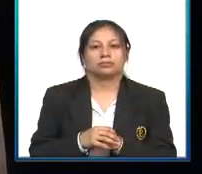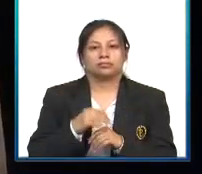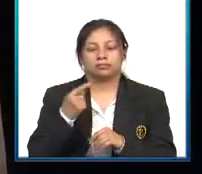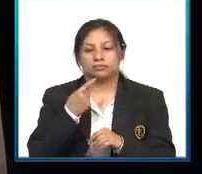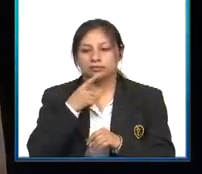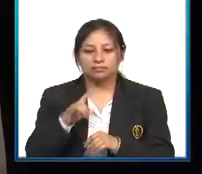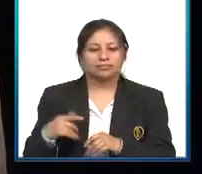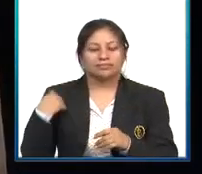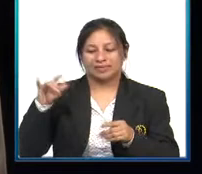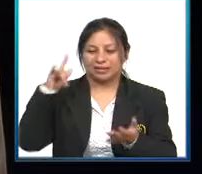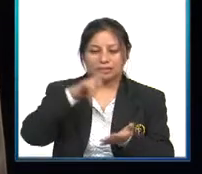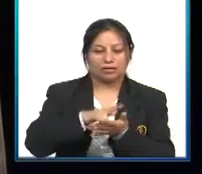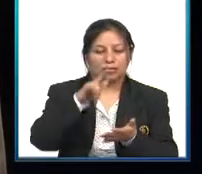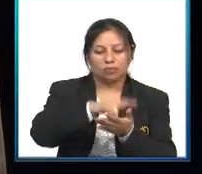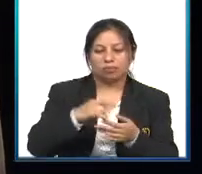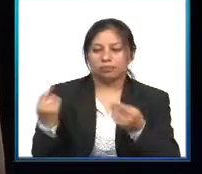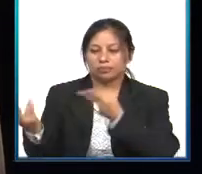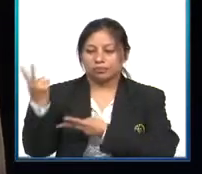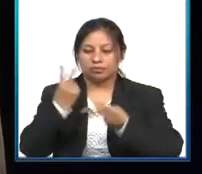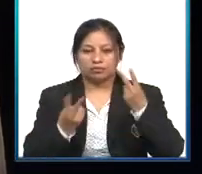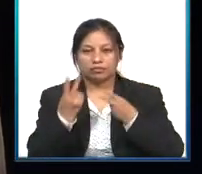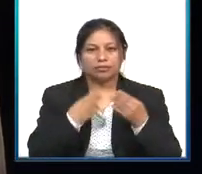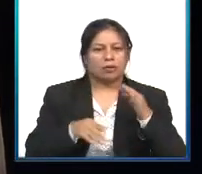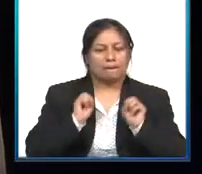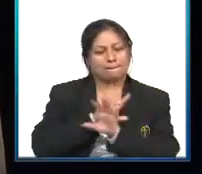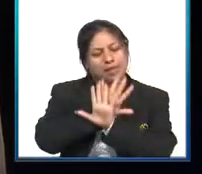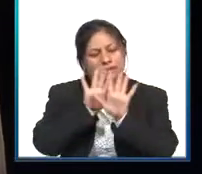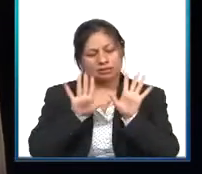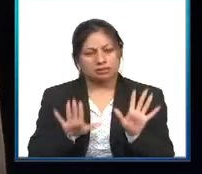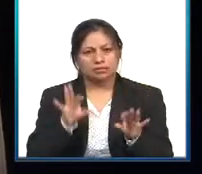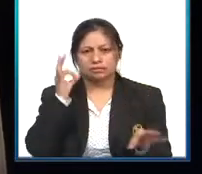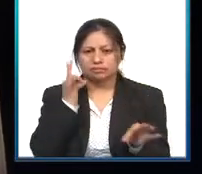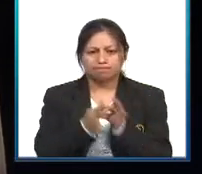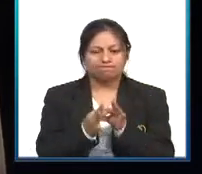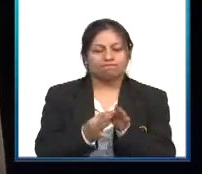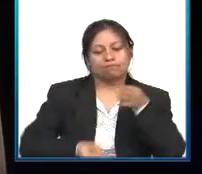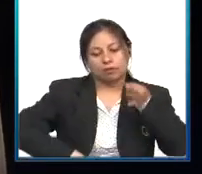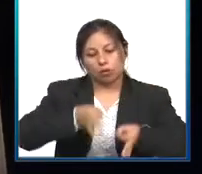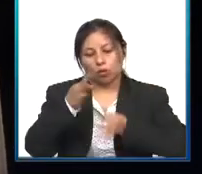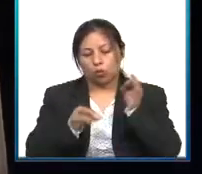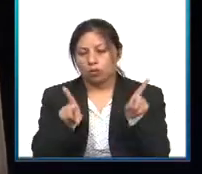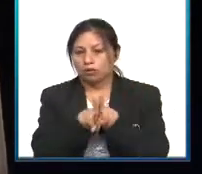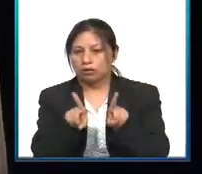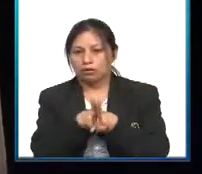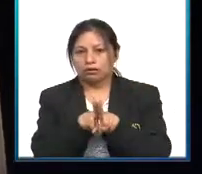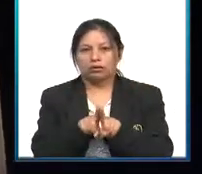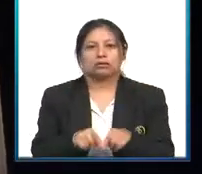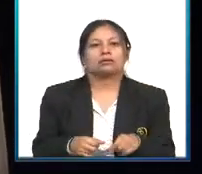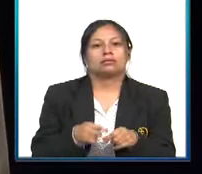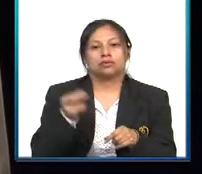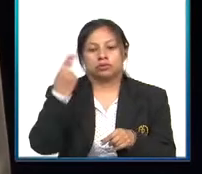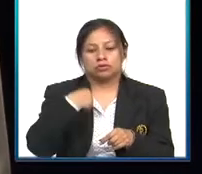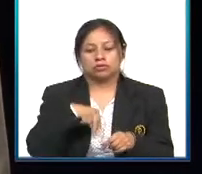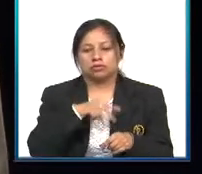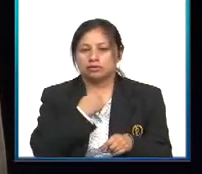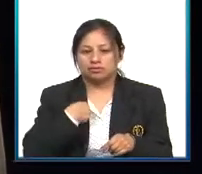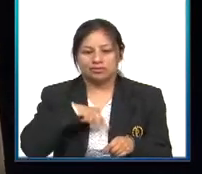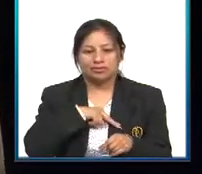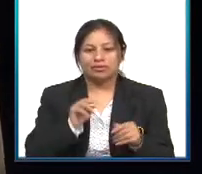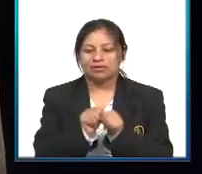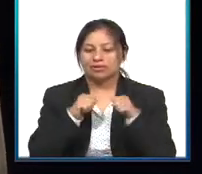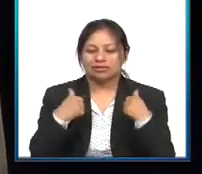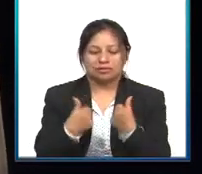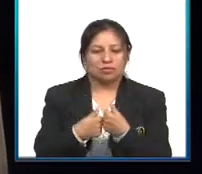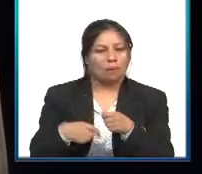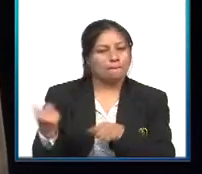las aerolíneas, más transparencia y certeza jurídica. Entonces, para nosotros como